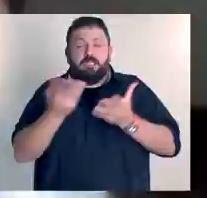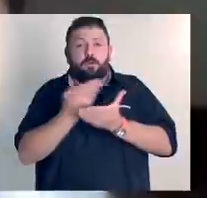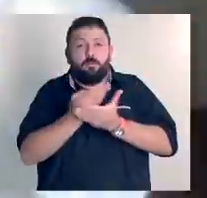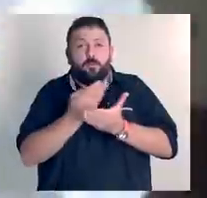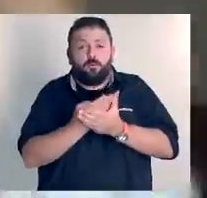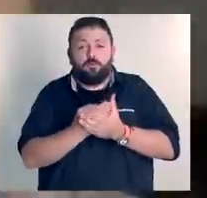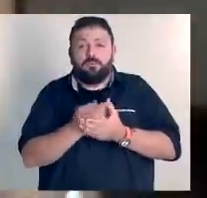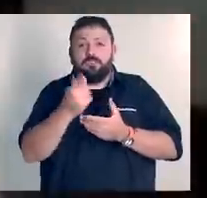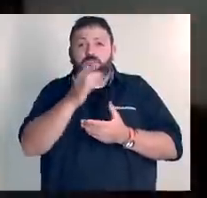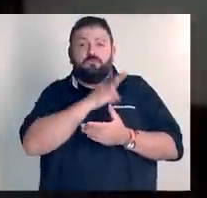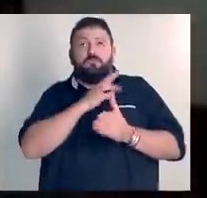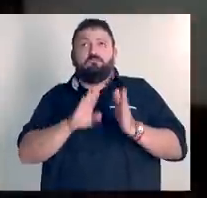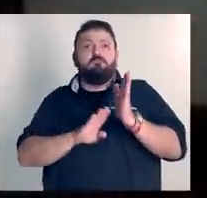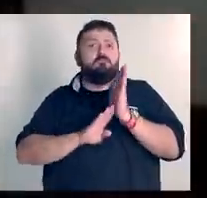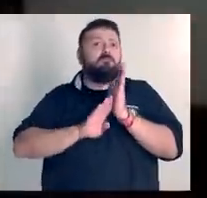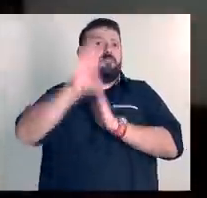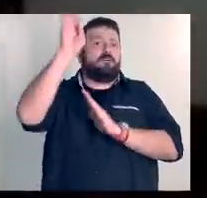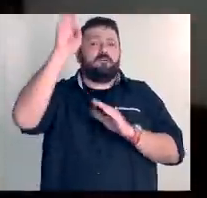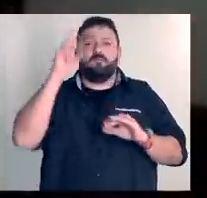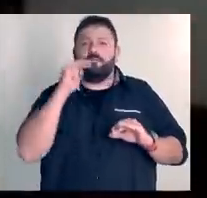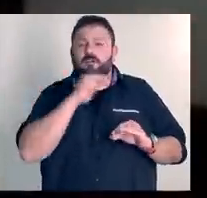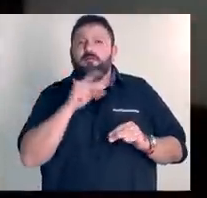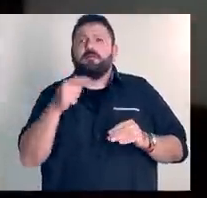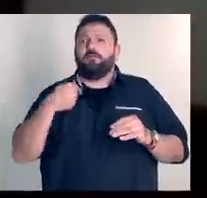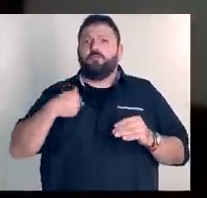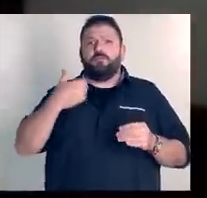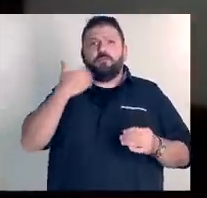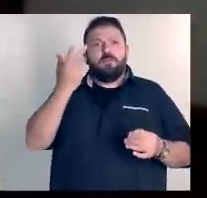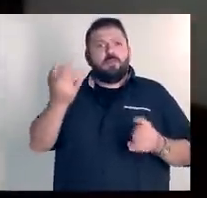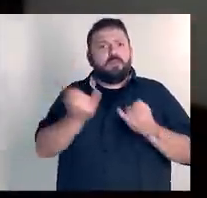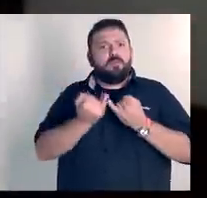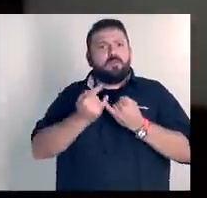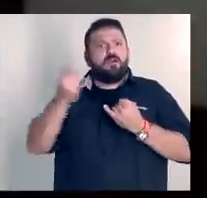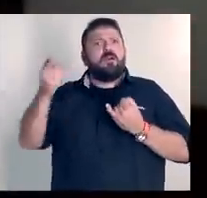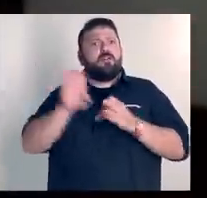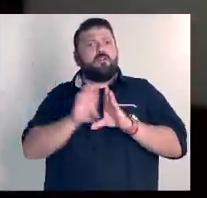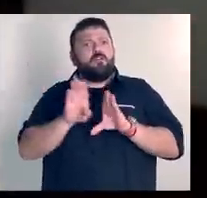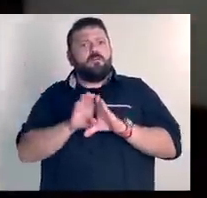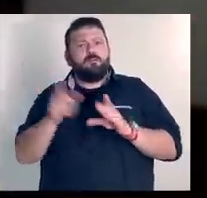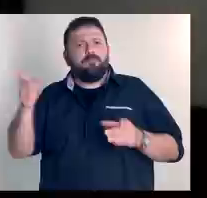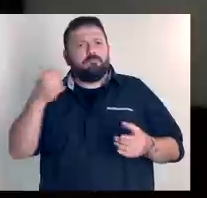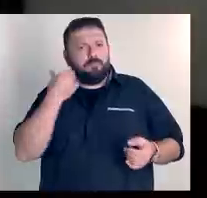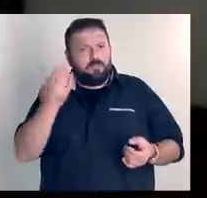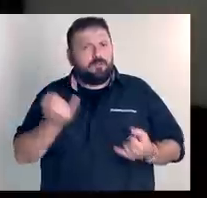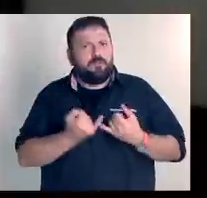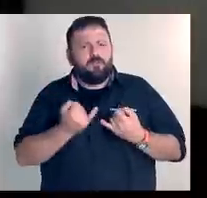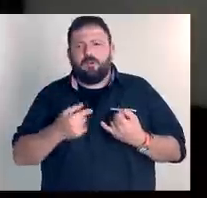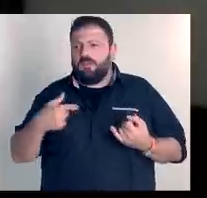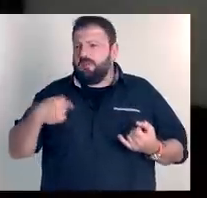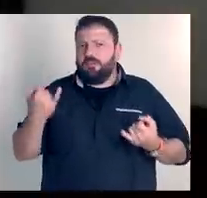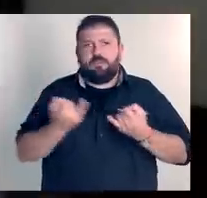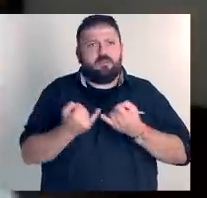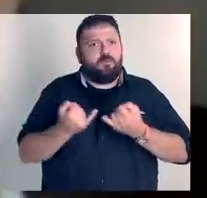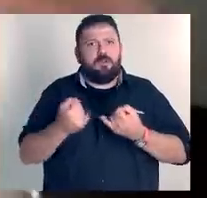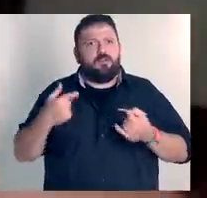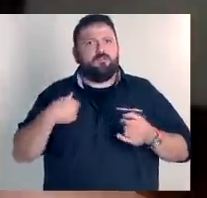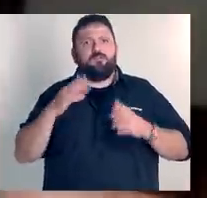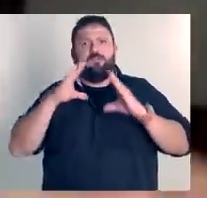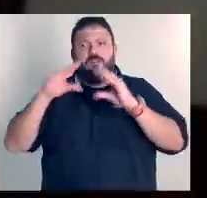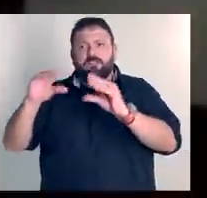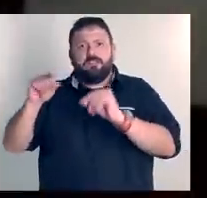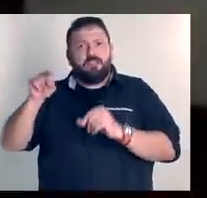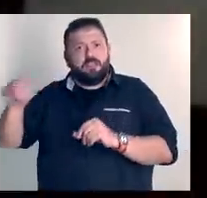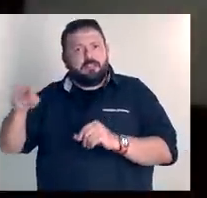que tú subiste un escalón y te van a decir, oye, yo también quiero. Pues, ¿qué les vas a decir? oye, pues yo logré el Plata Supreme enseñándote a ti